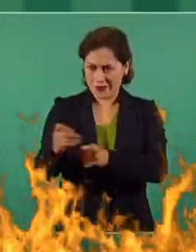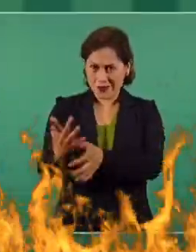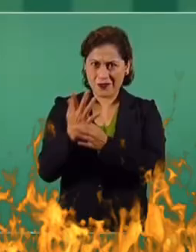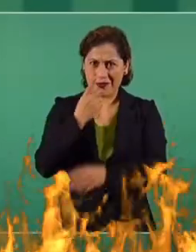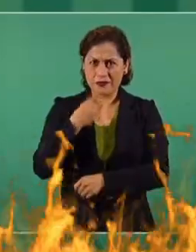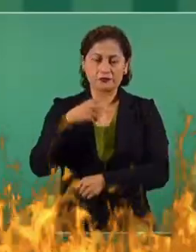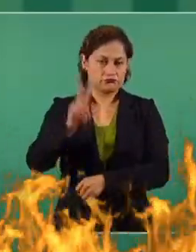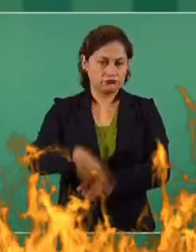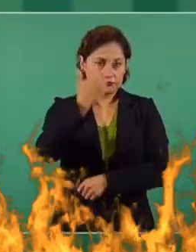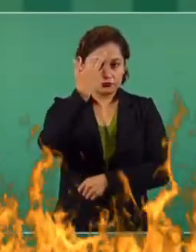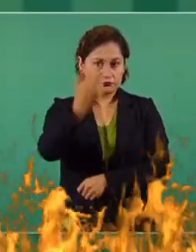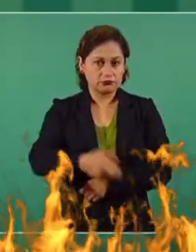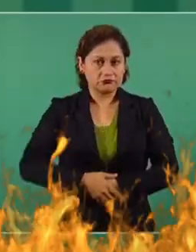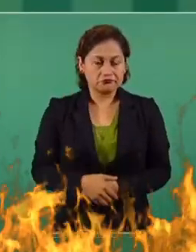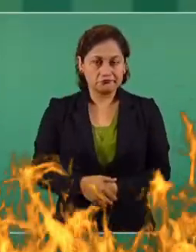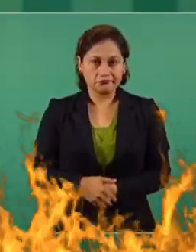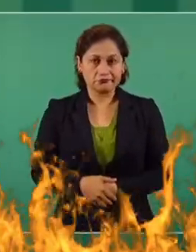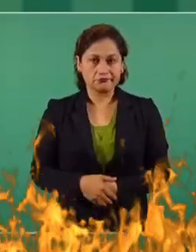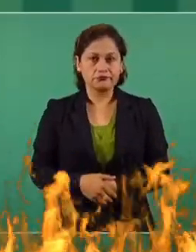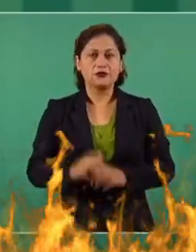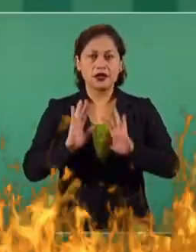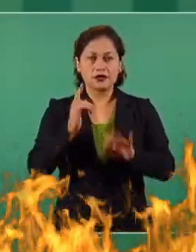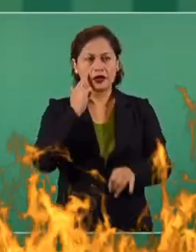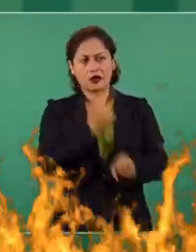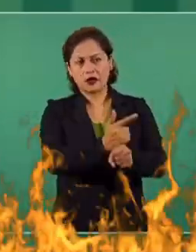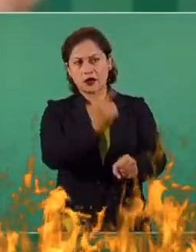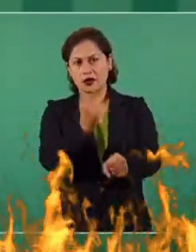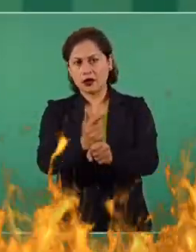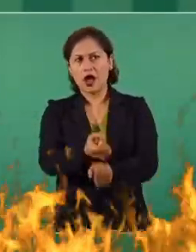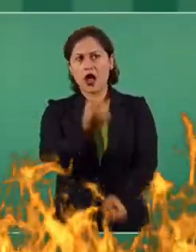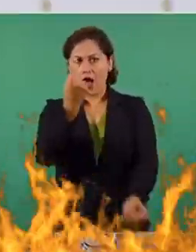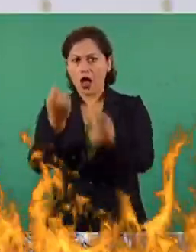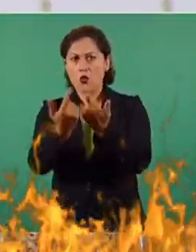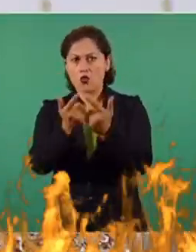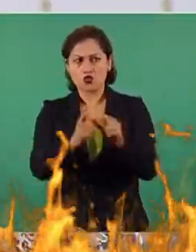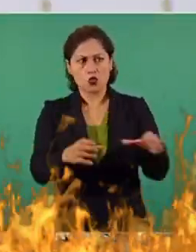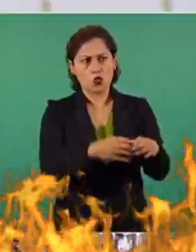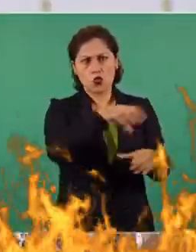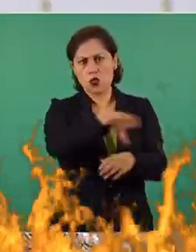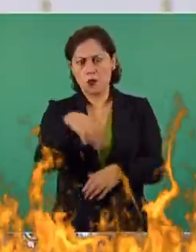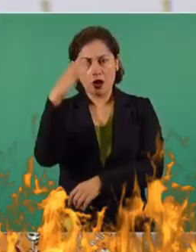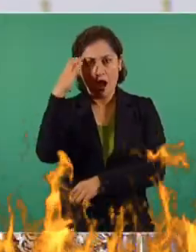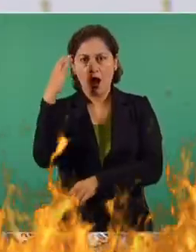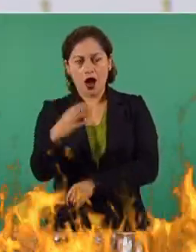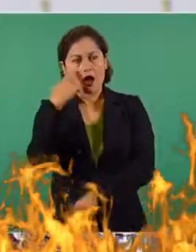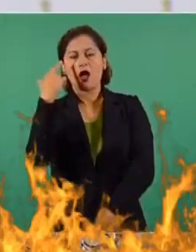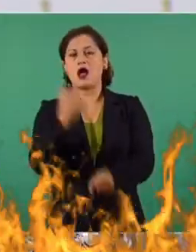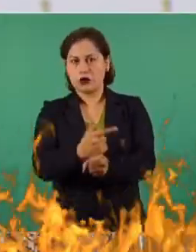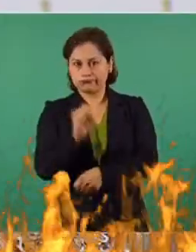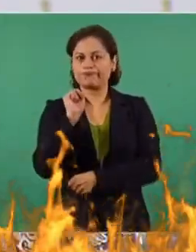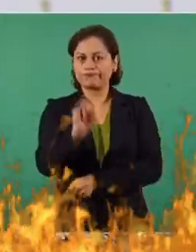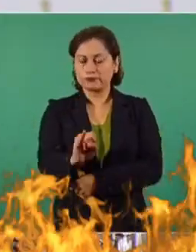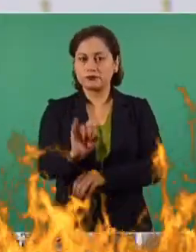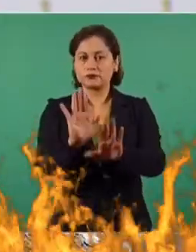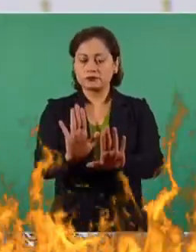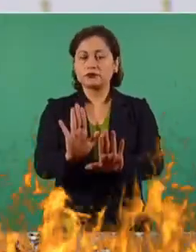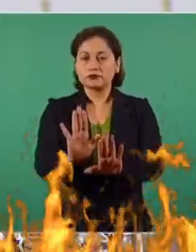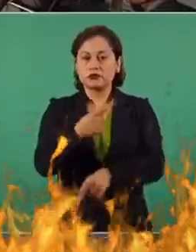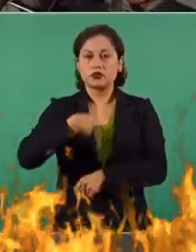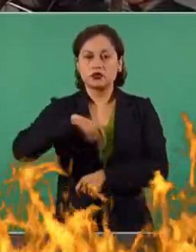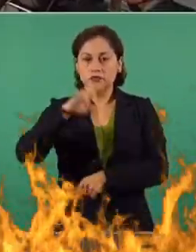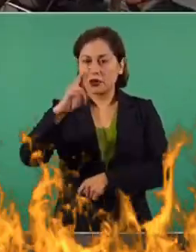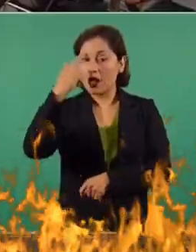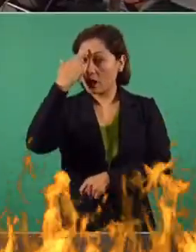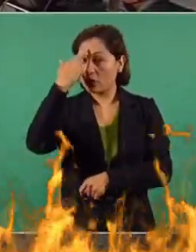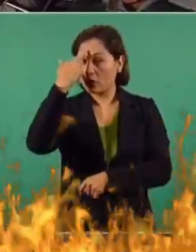es cierto. Se están encontrando grupos que están en poder de la delincuencia y no debemos de olvidar lo que sucedía.